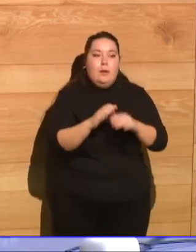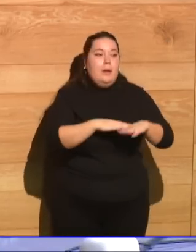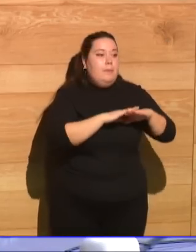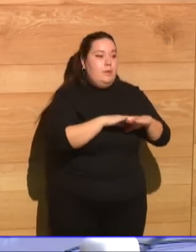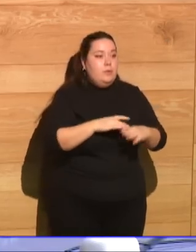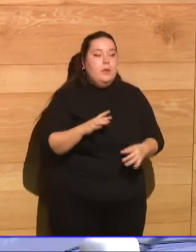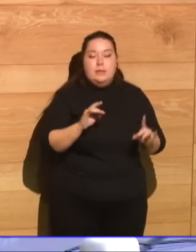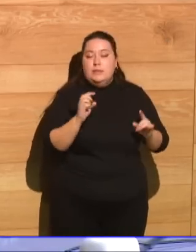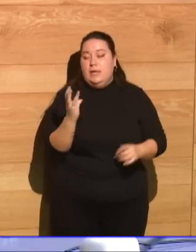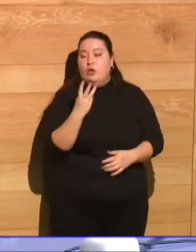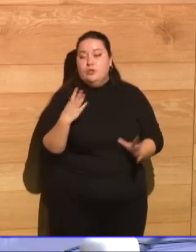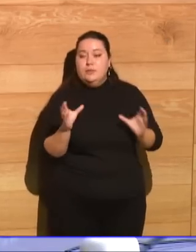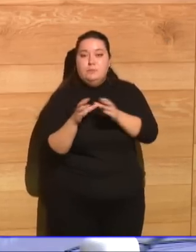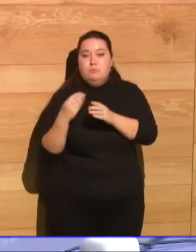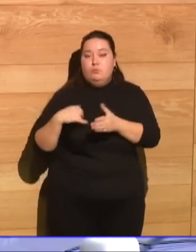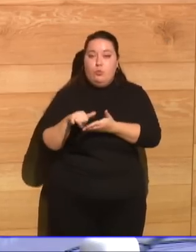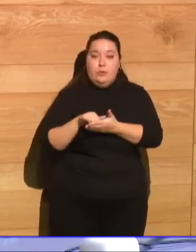estáis en el chat, vale. Bueno,